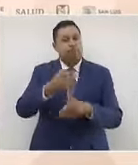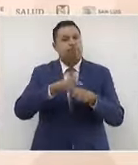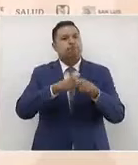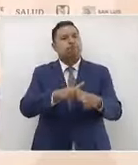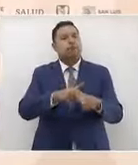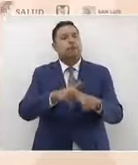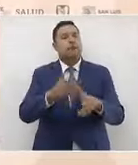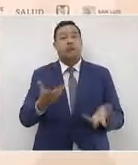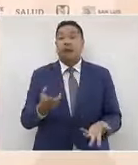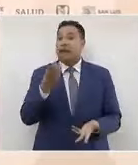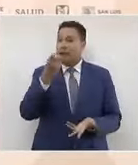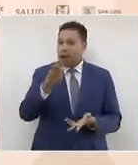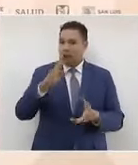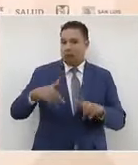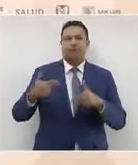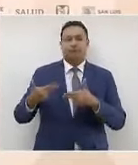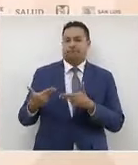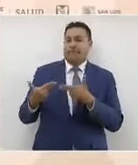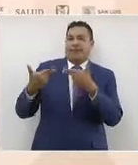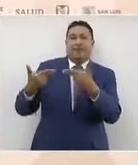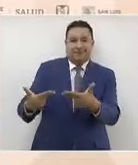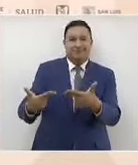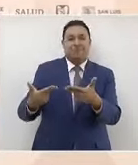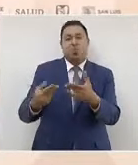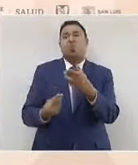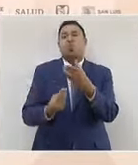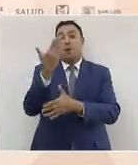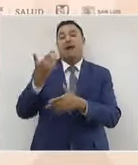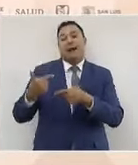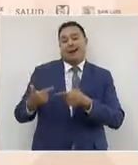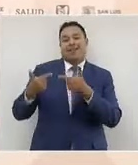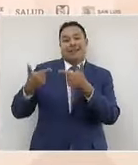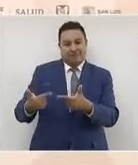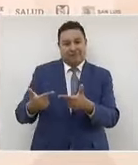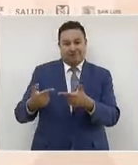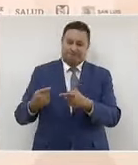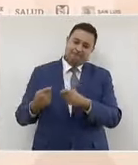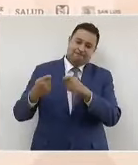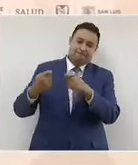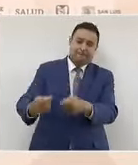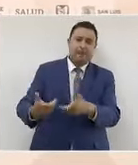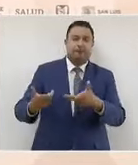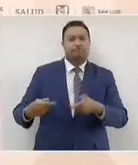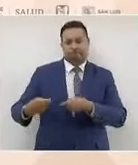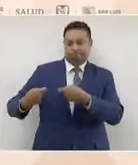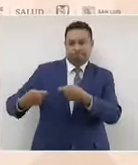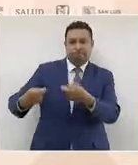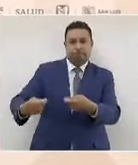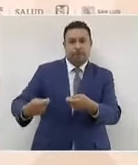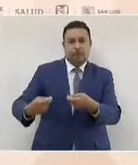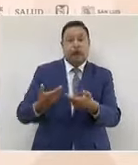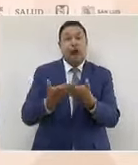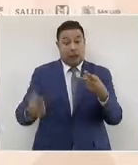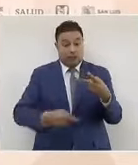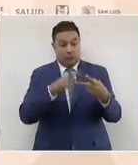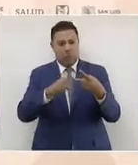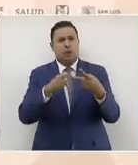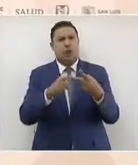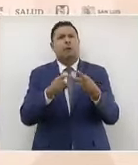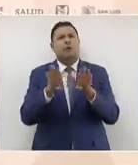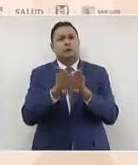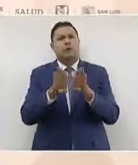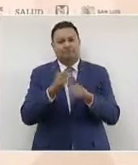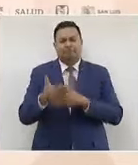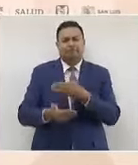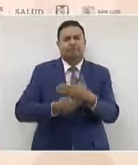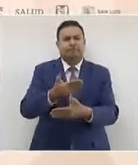esto es algo que le vamos a heredar a las próximas generaciones. Y ahí las segunda pregunta, ¿cómo vamos? Y cómo vamos,